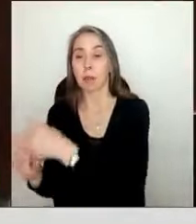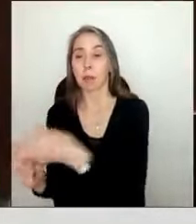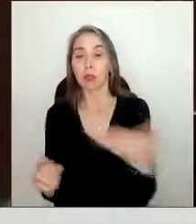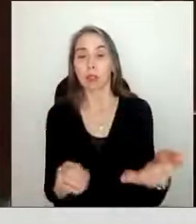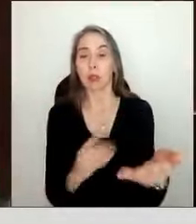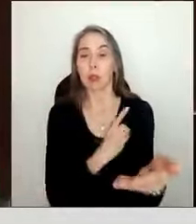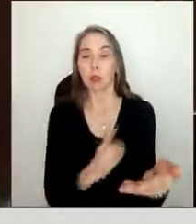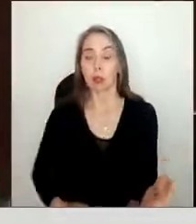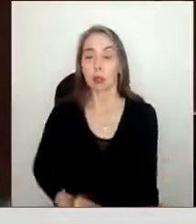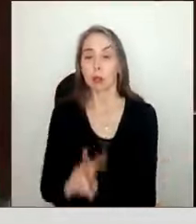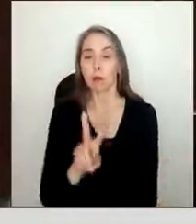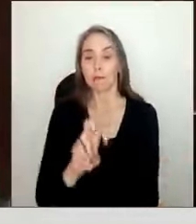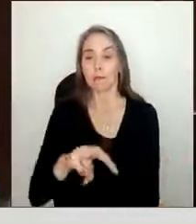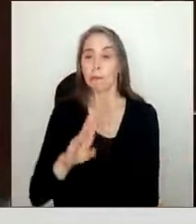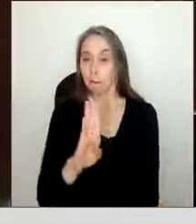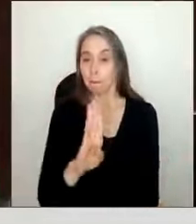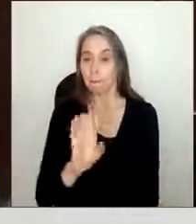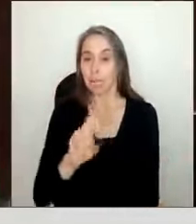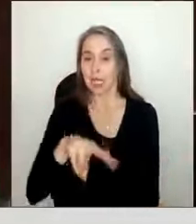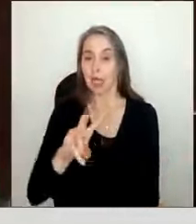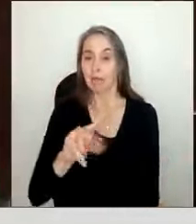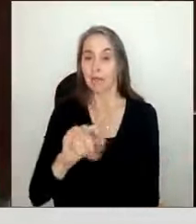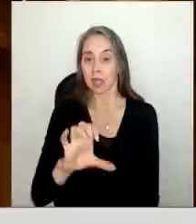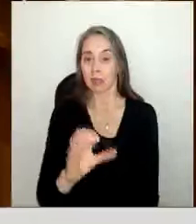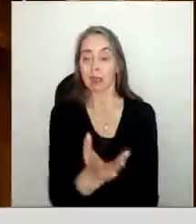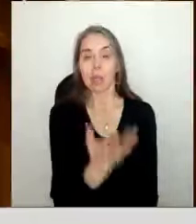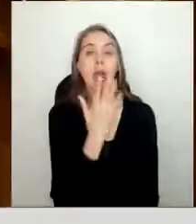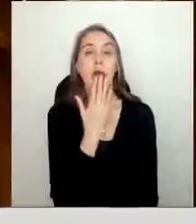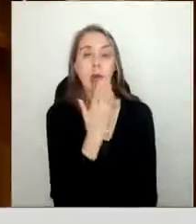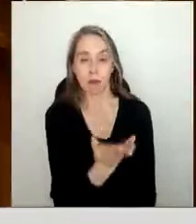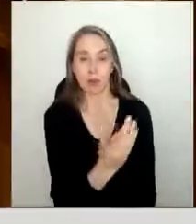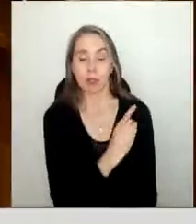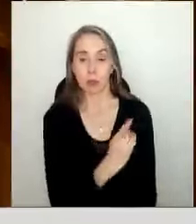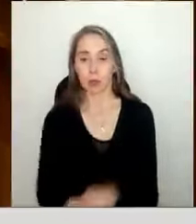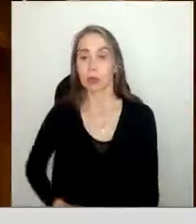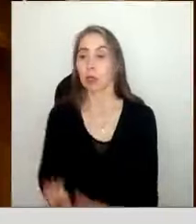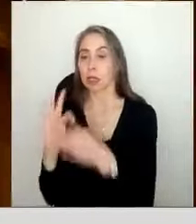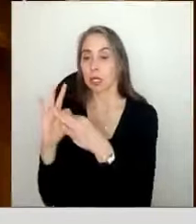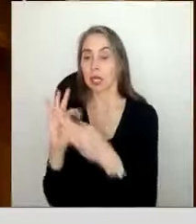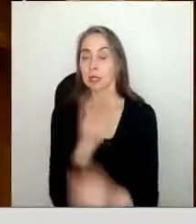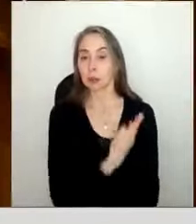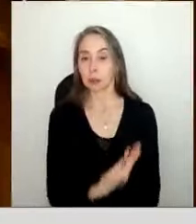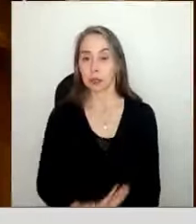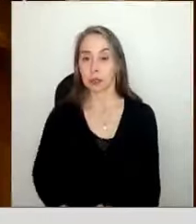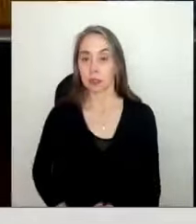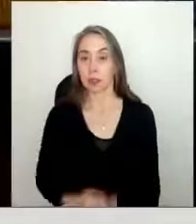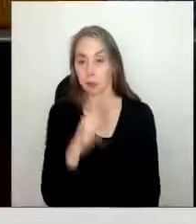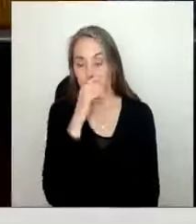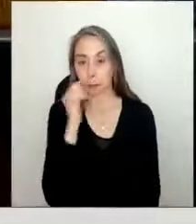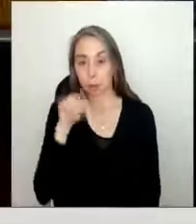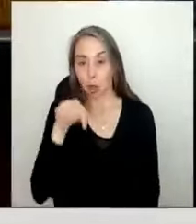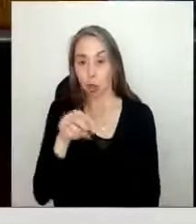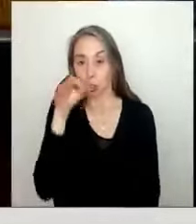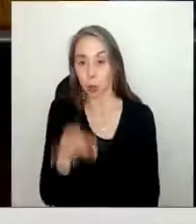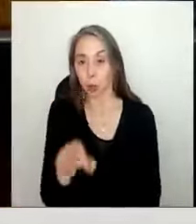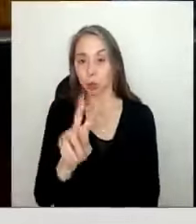Benavente diputado Benavente Gracias presidente hoy exactamente Hace 2